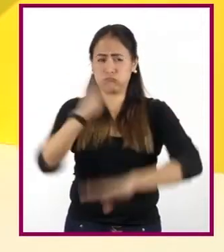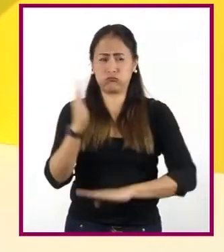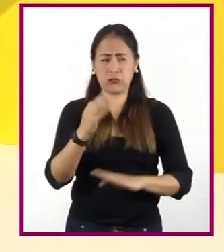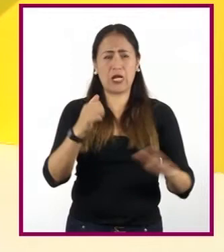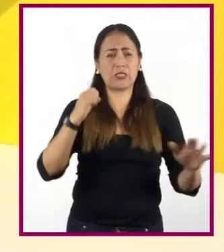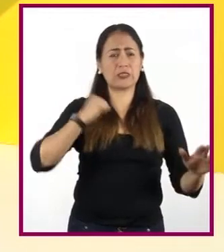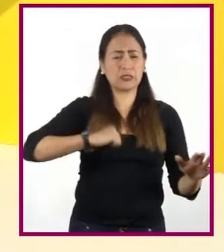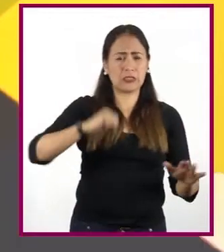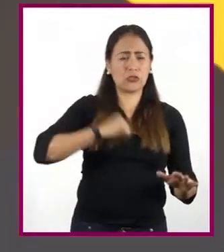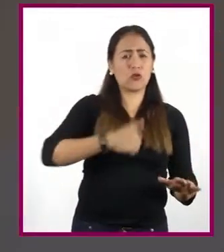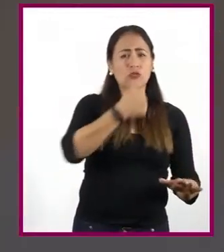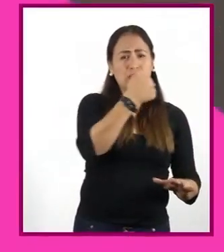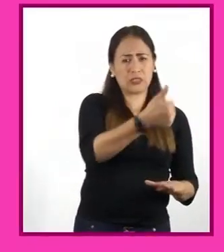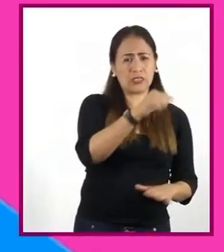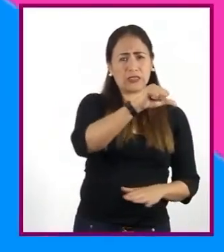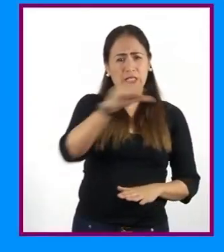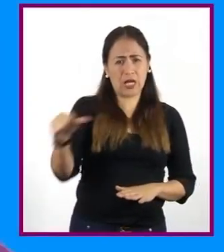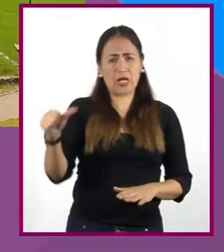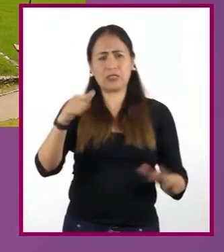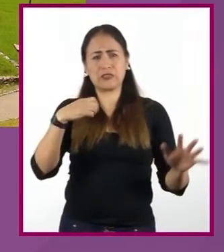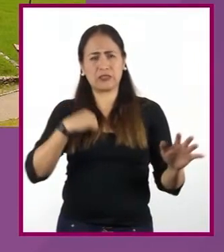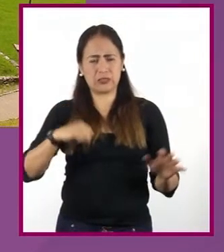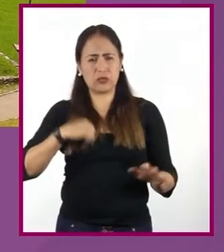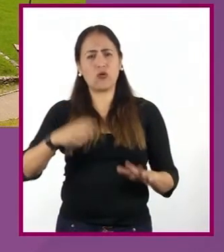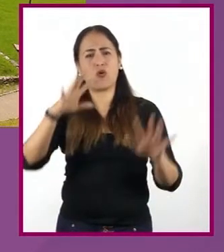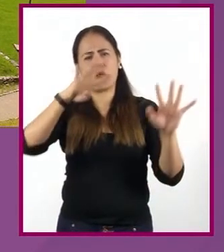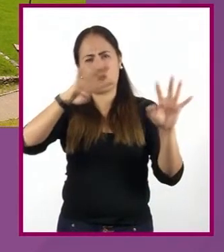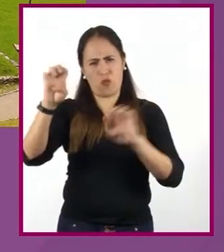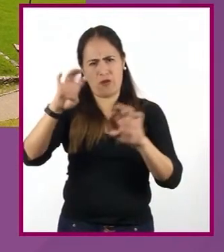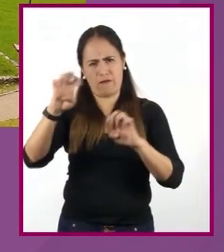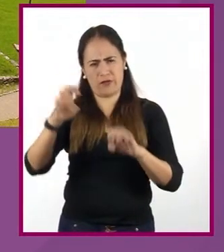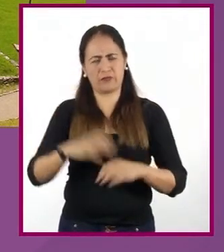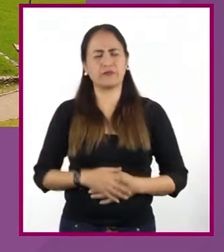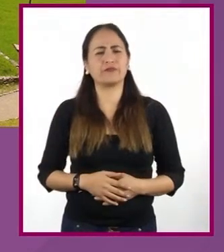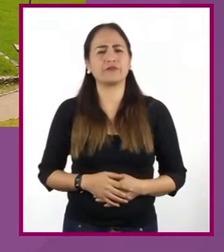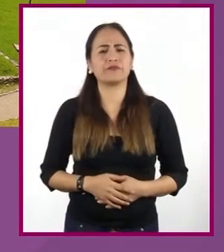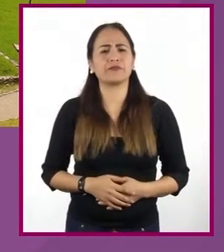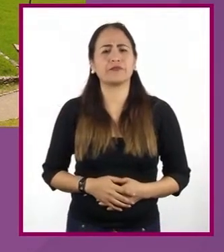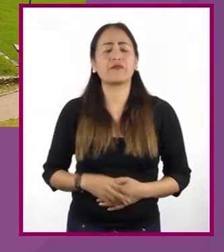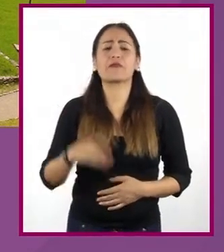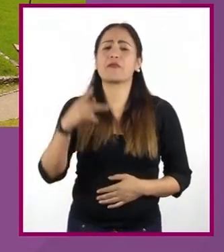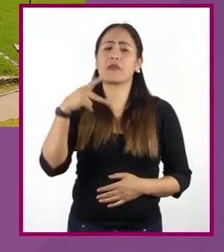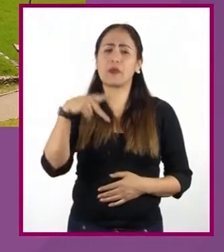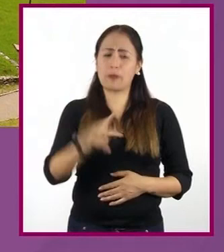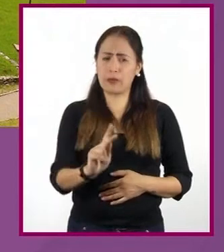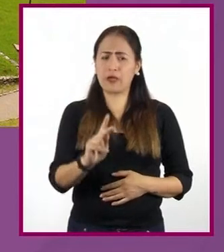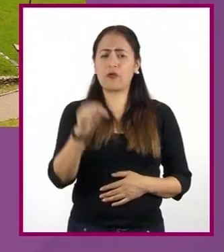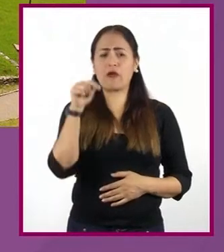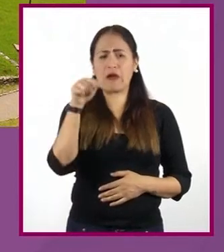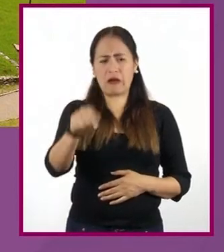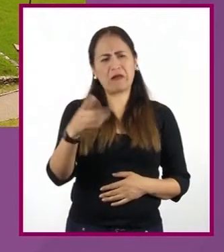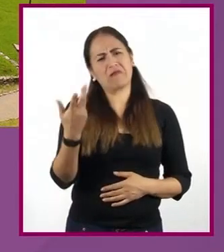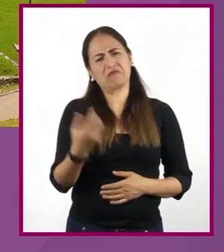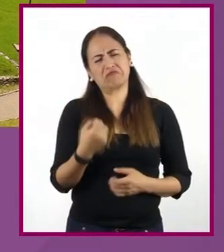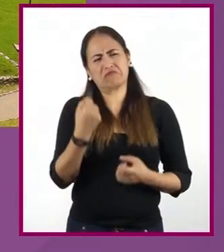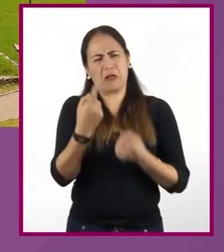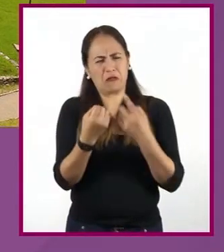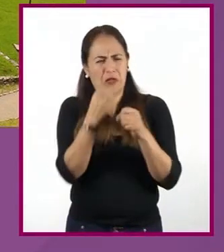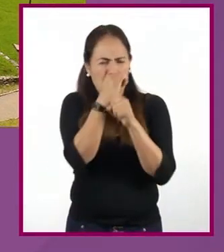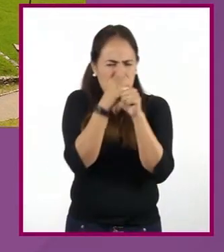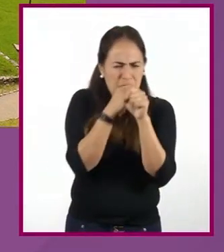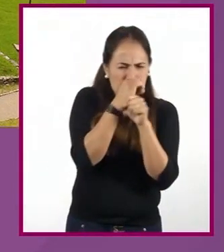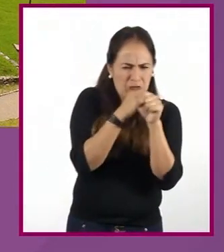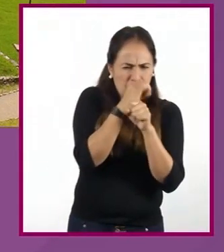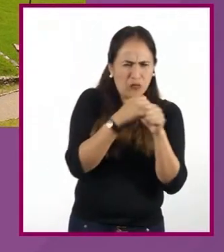VI al IX de nuestra era, aunque recientes estudios coinciden en que la ocupación comenzó desde